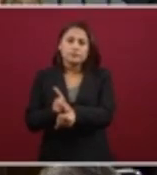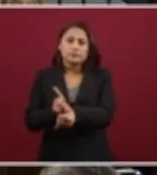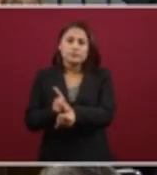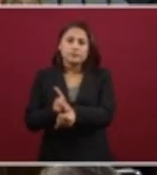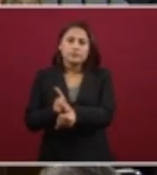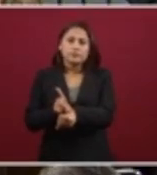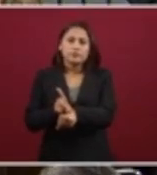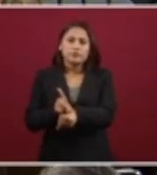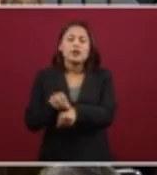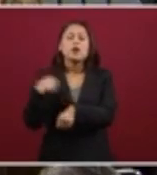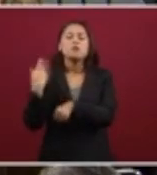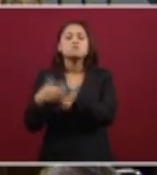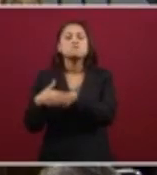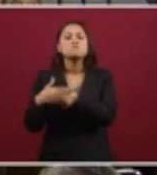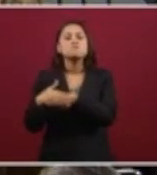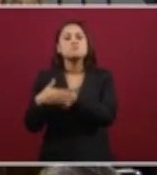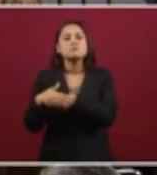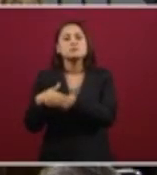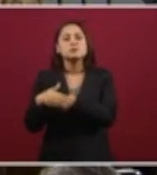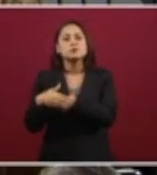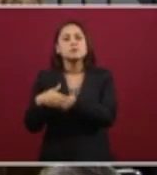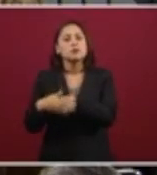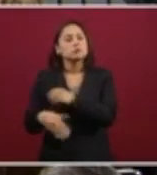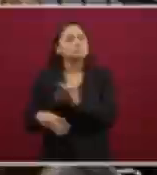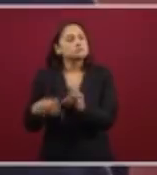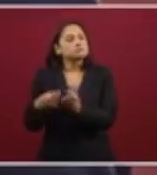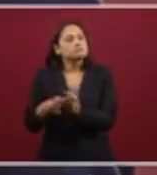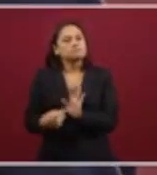entregar buenas cuentas en el